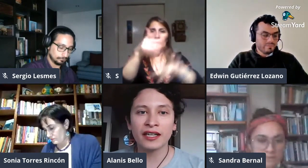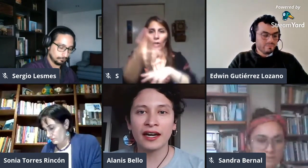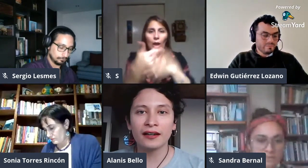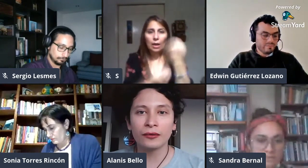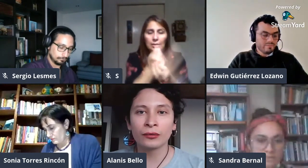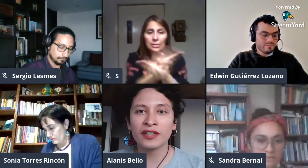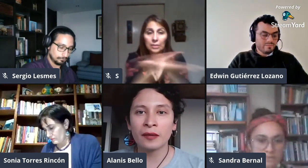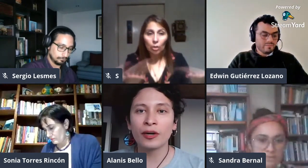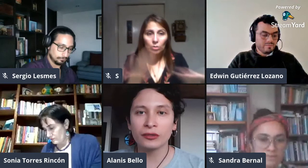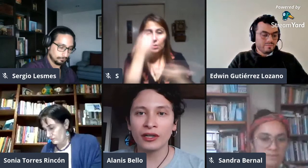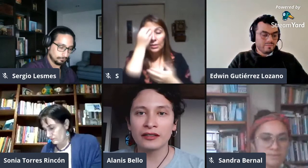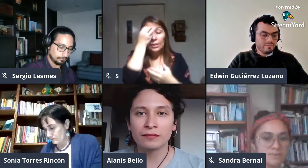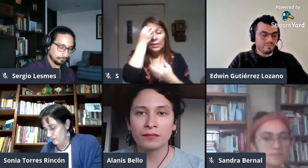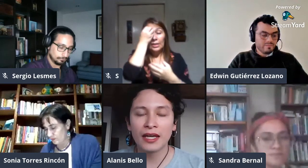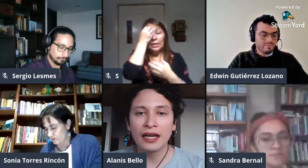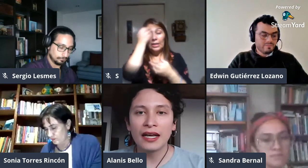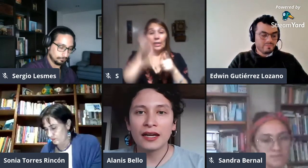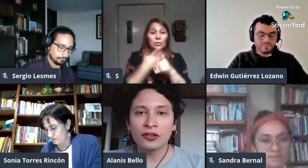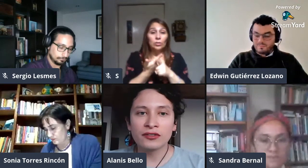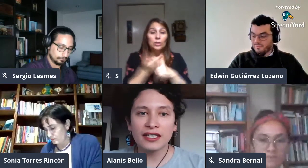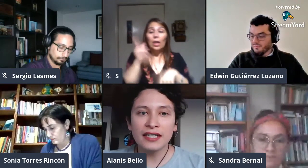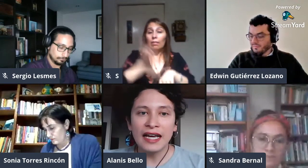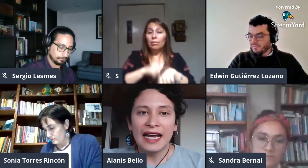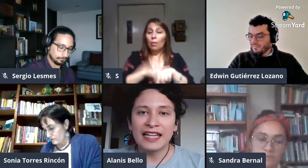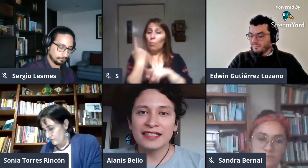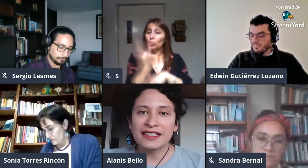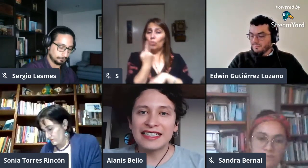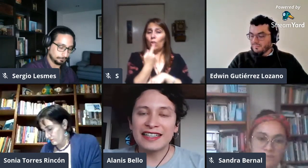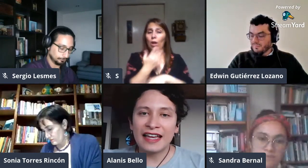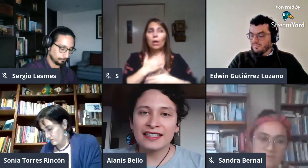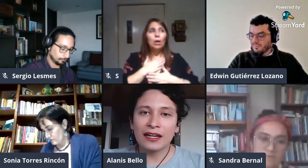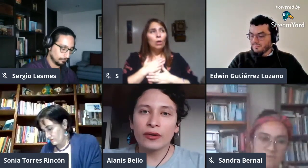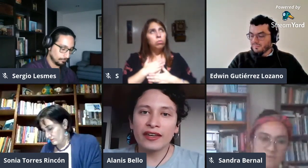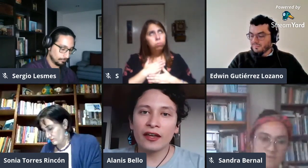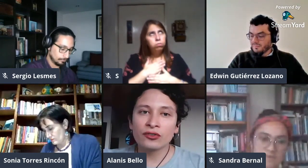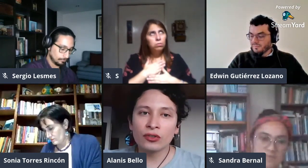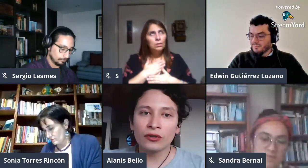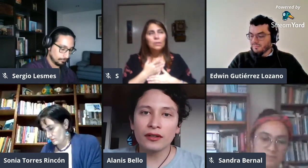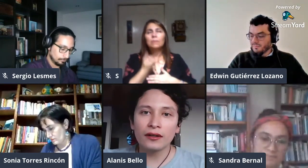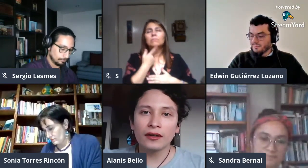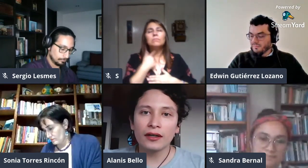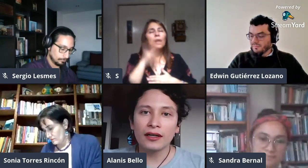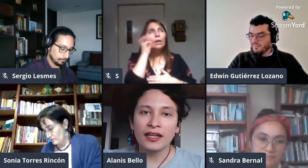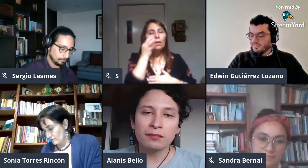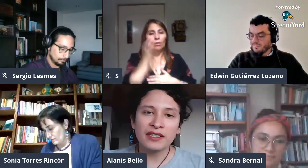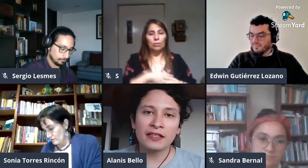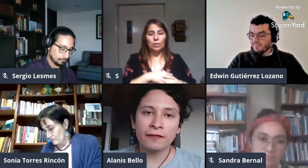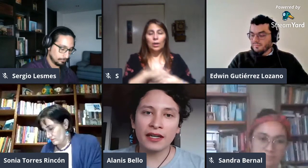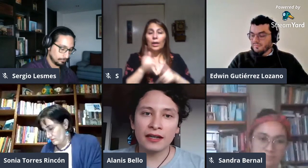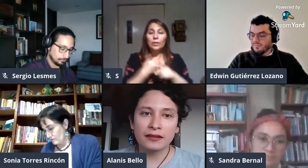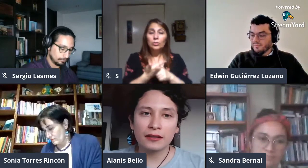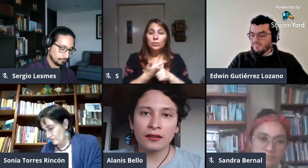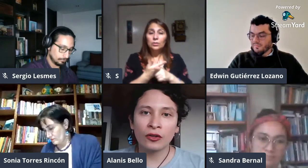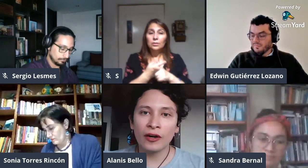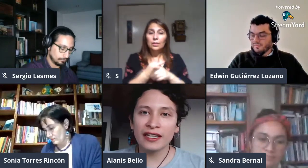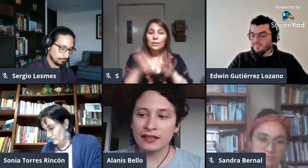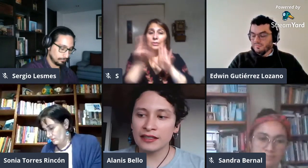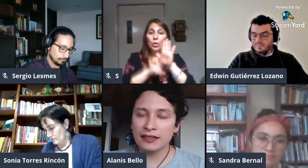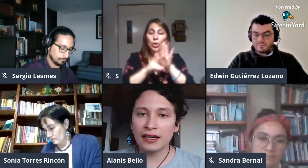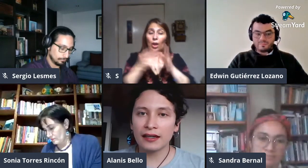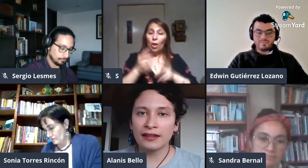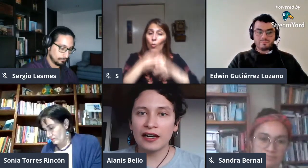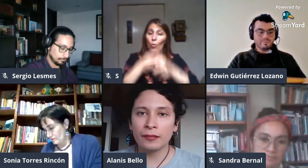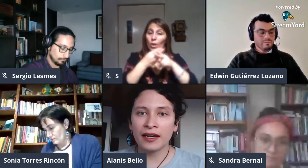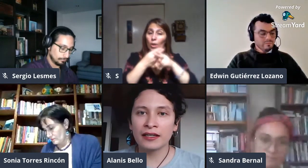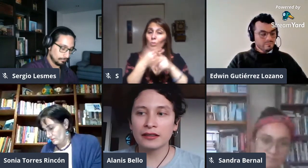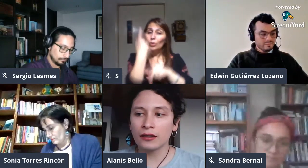mujer sea un tiempo a solas. Entonces, las necesidades del cuidado son específicas, no